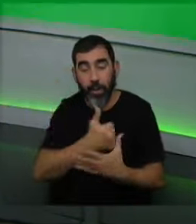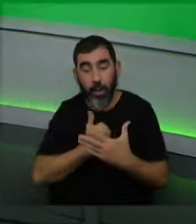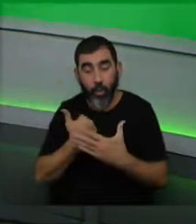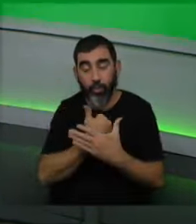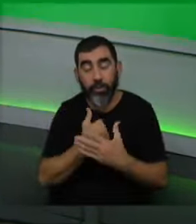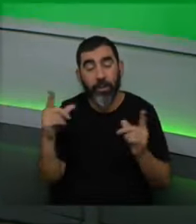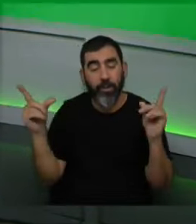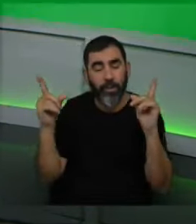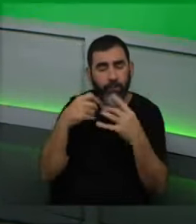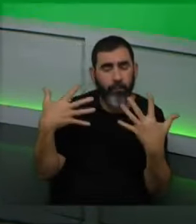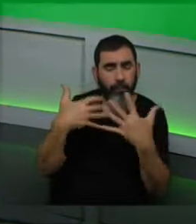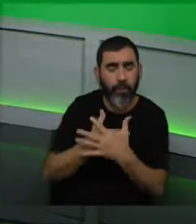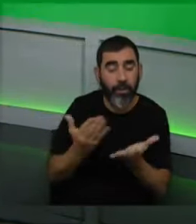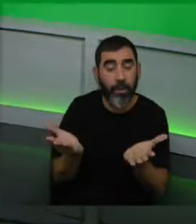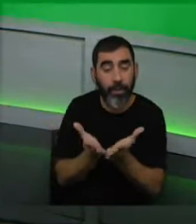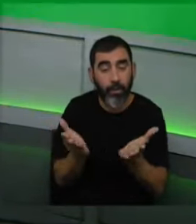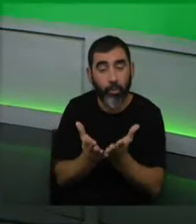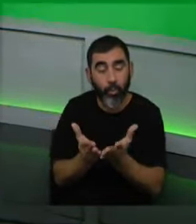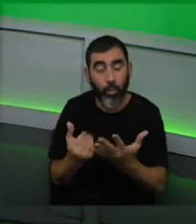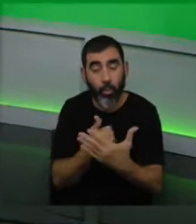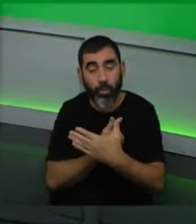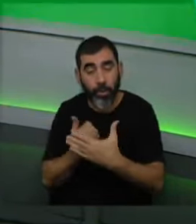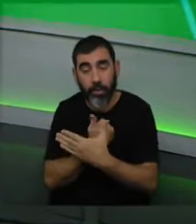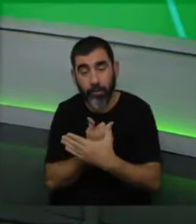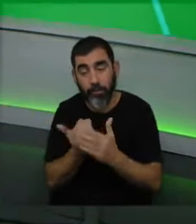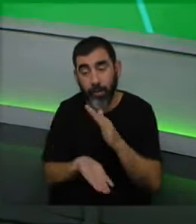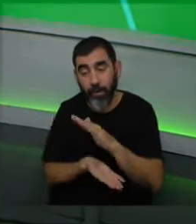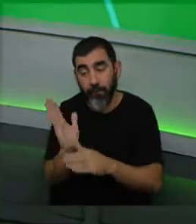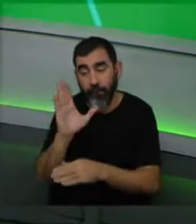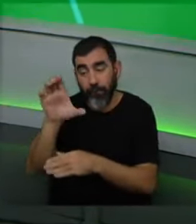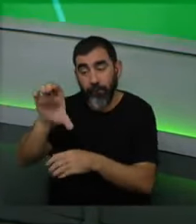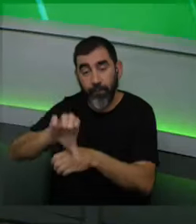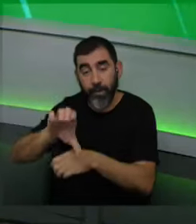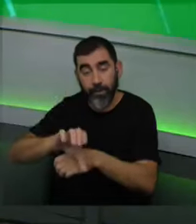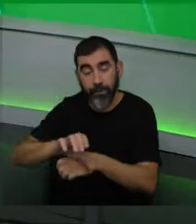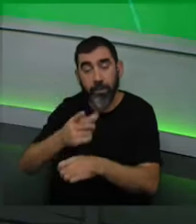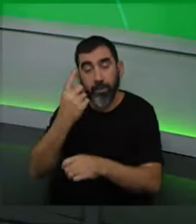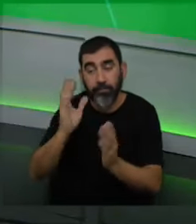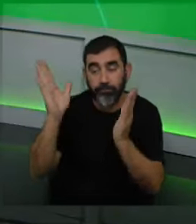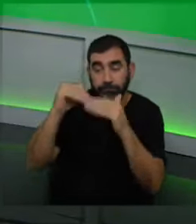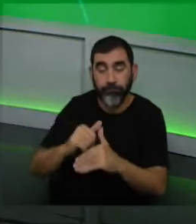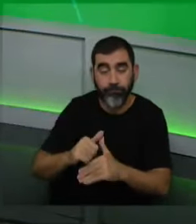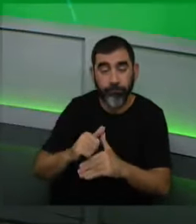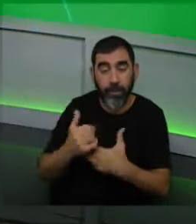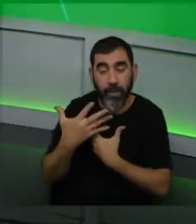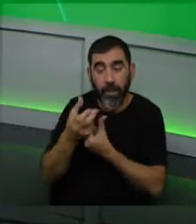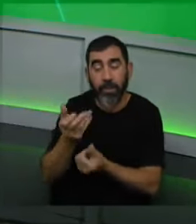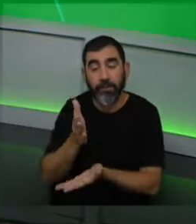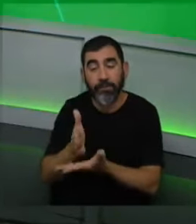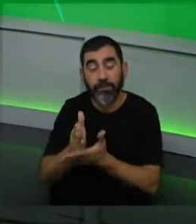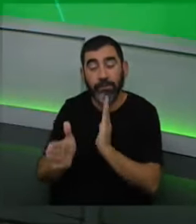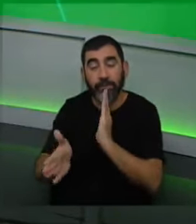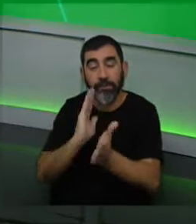dificultades que están sufriendo estudiantes con esta condición para ir acceder a centros educativos pero que no cuentan con asistentes